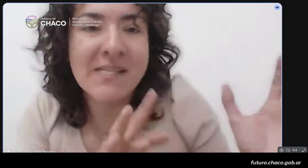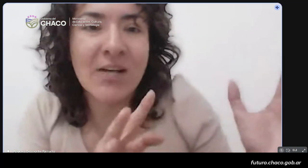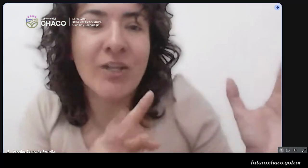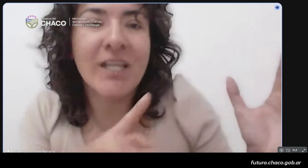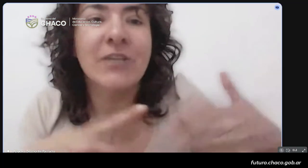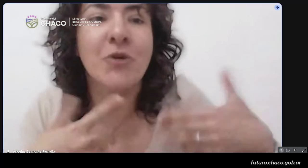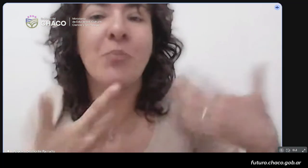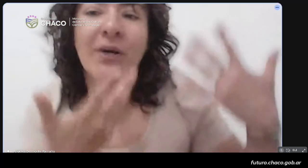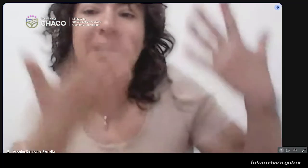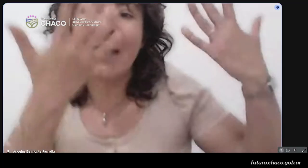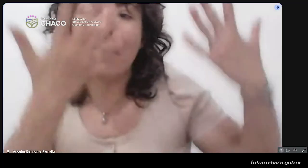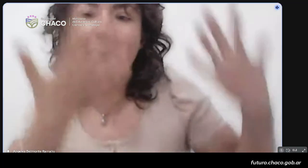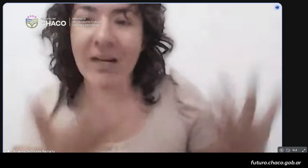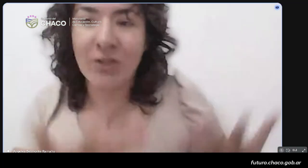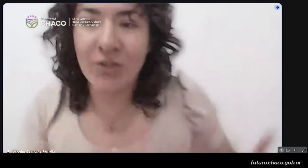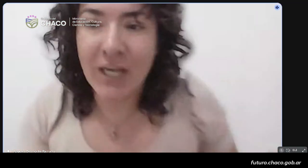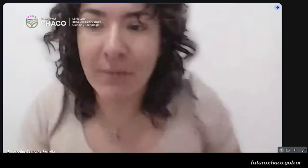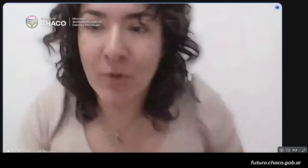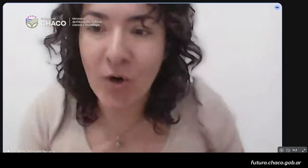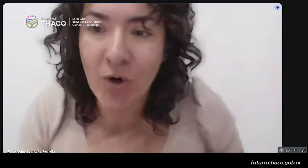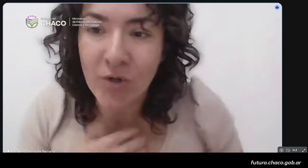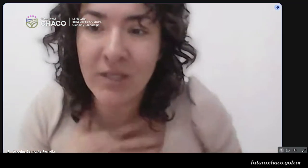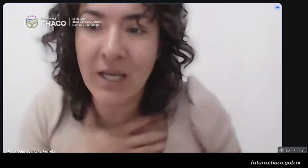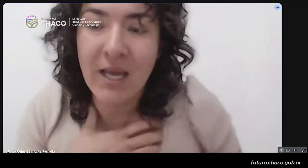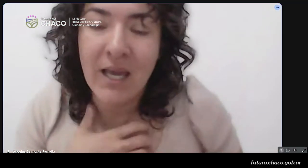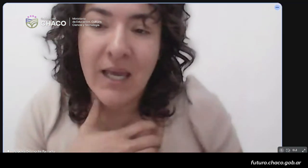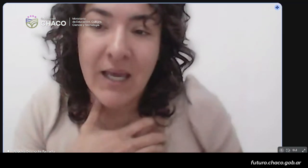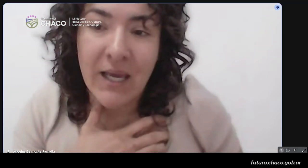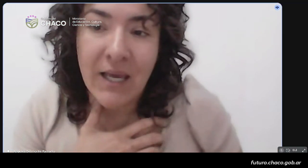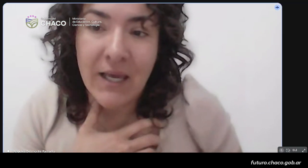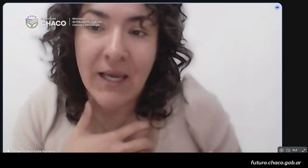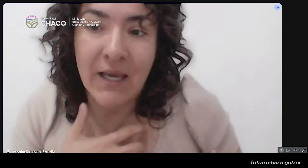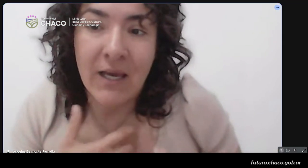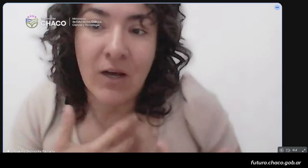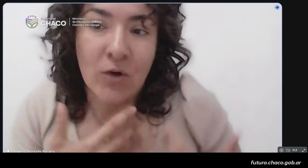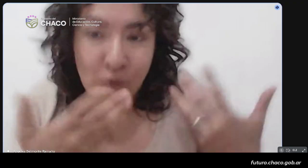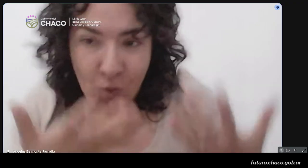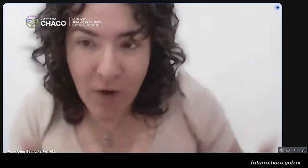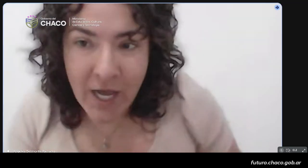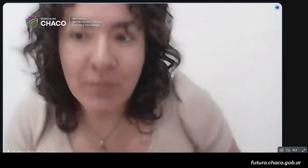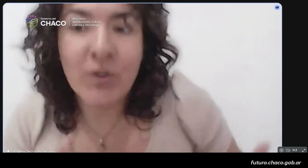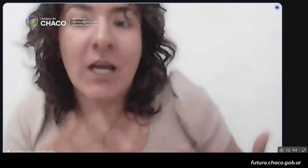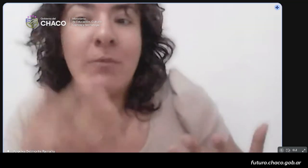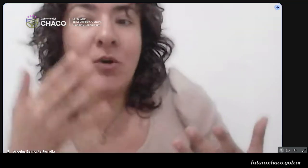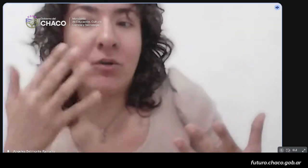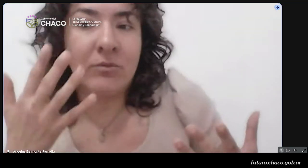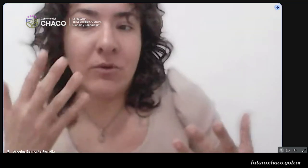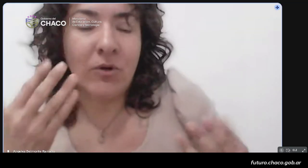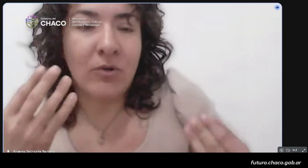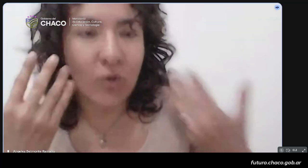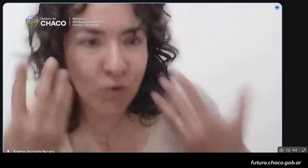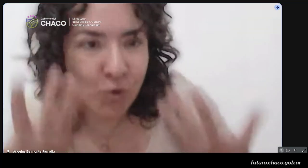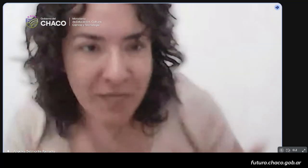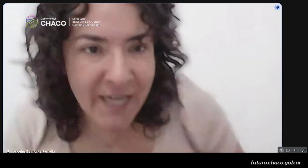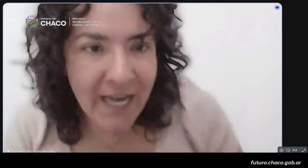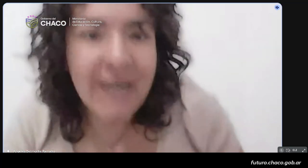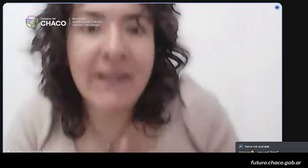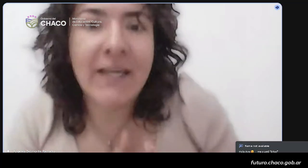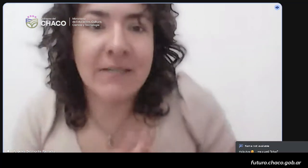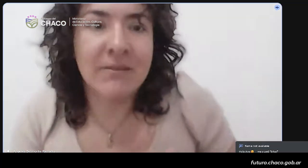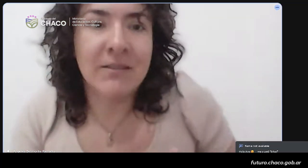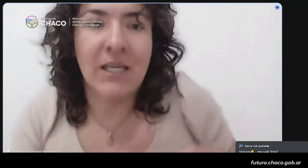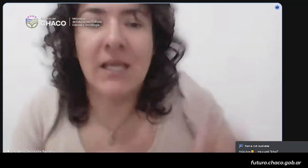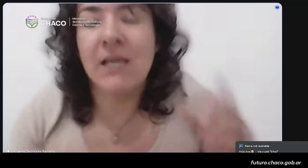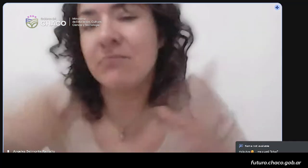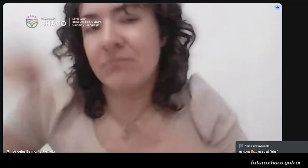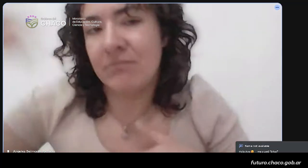del pizarrón y que ellos puedan armarlo, digamos, con su cuerpo, digamos, con su